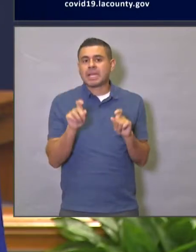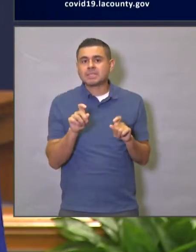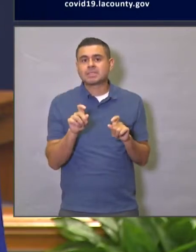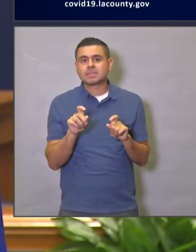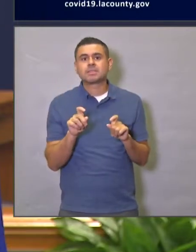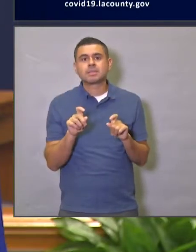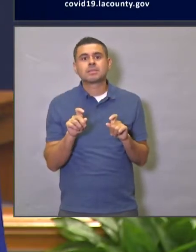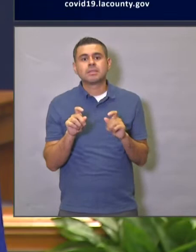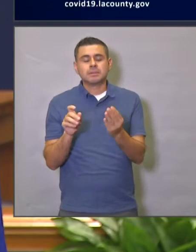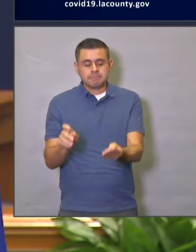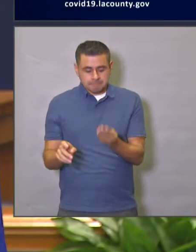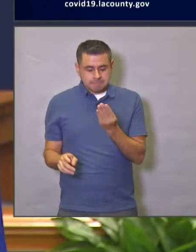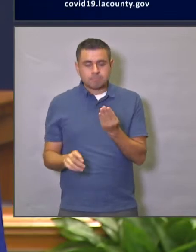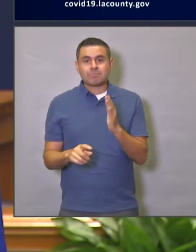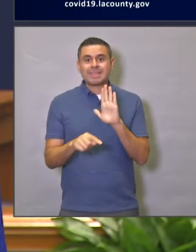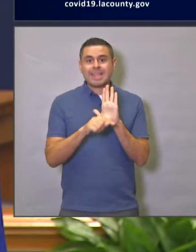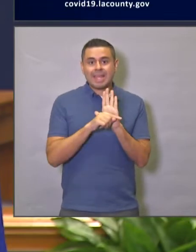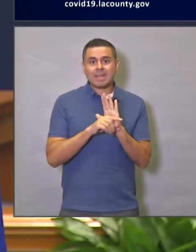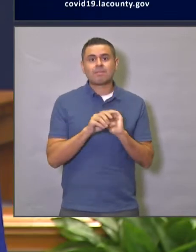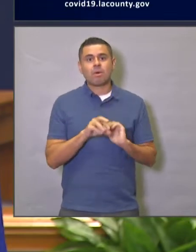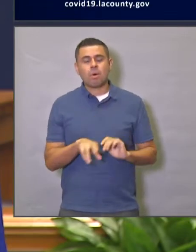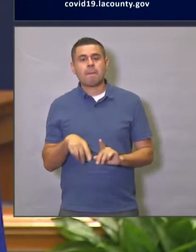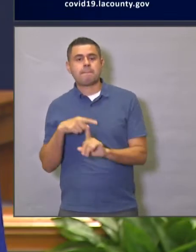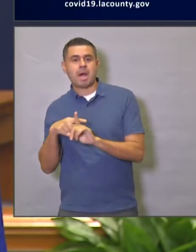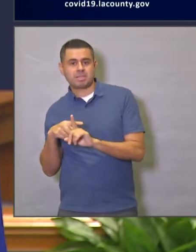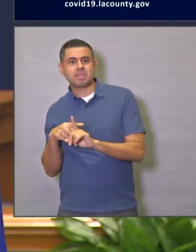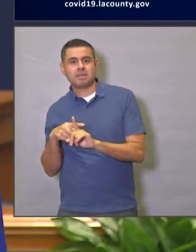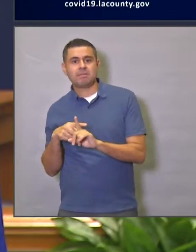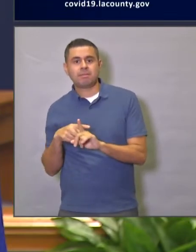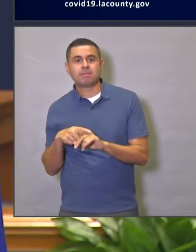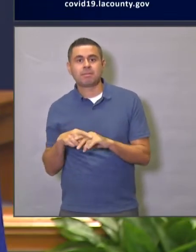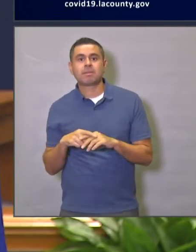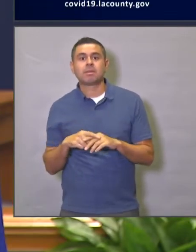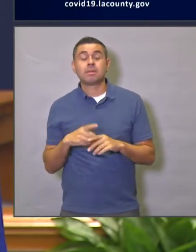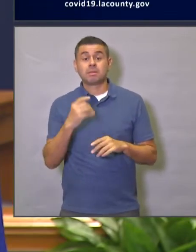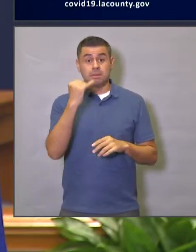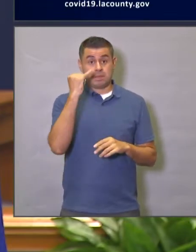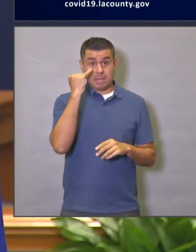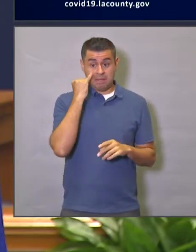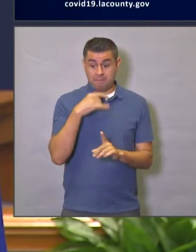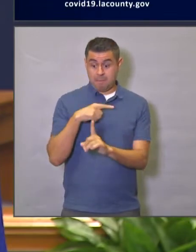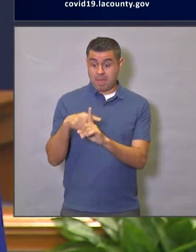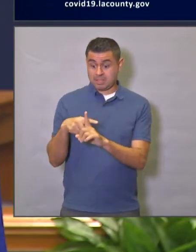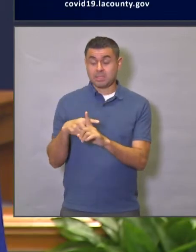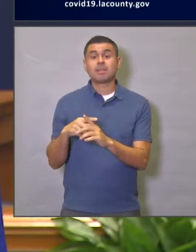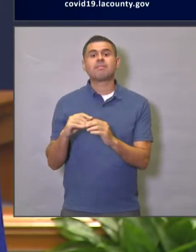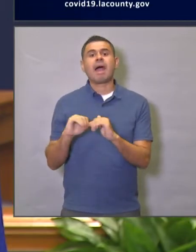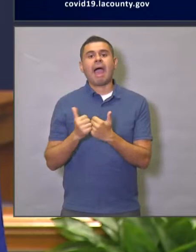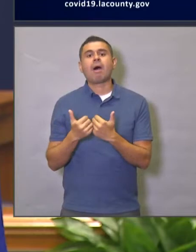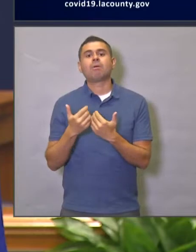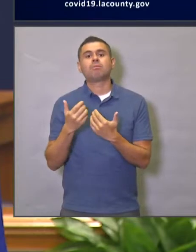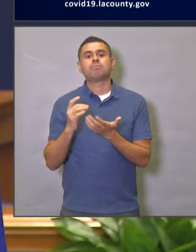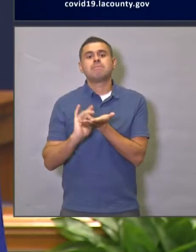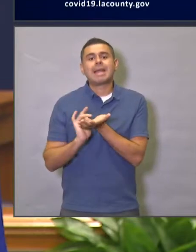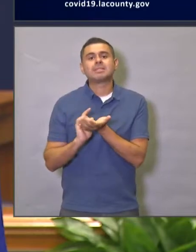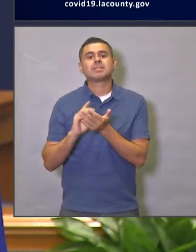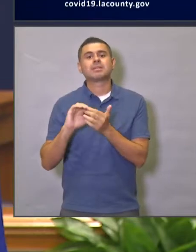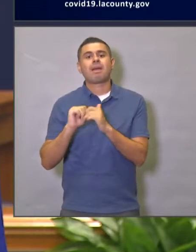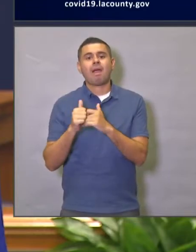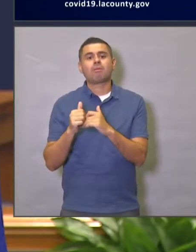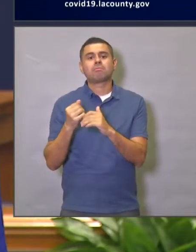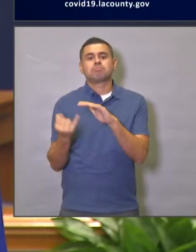información muy importante sobre los pasos a seguir para buscar tratamiento, aislarse y ponerse en